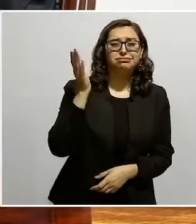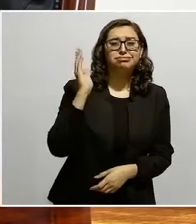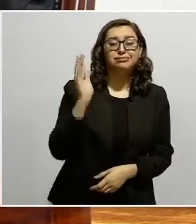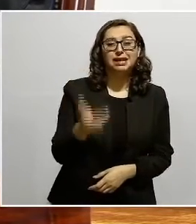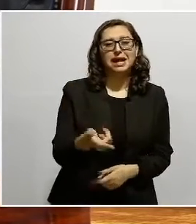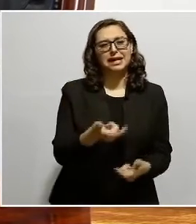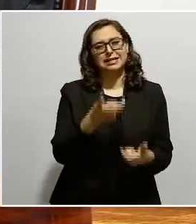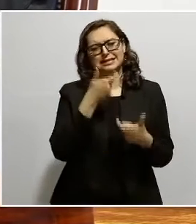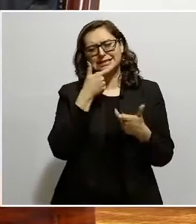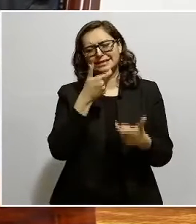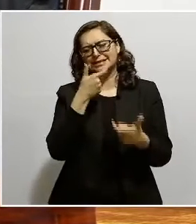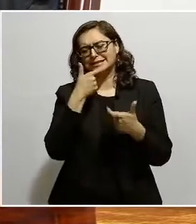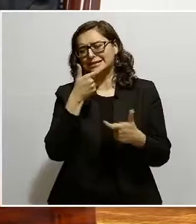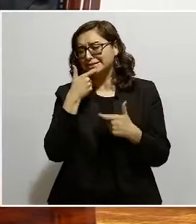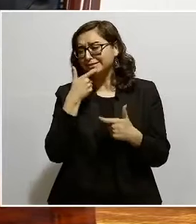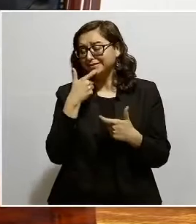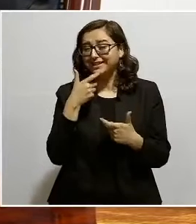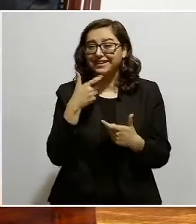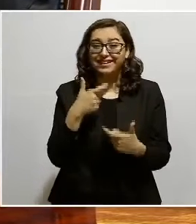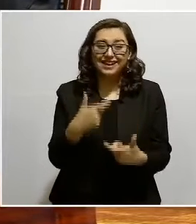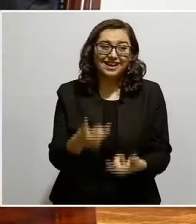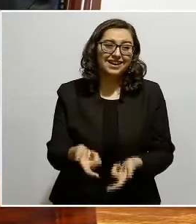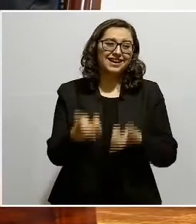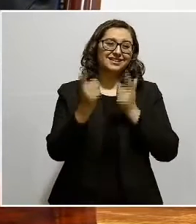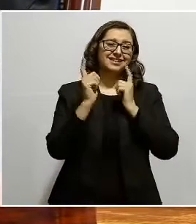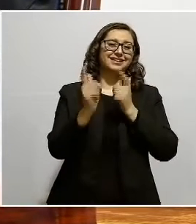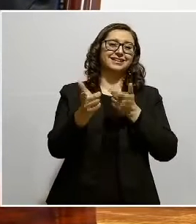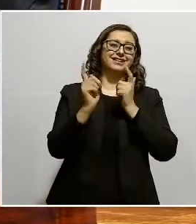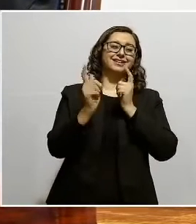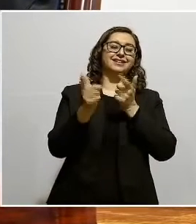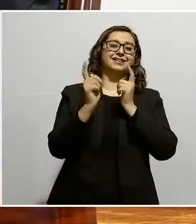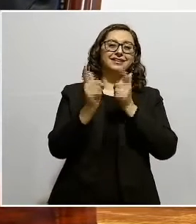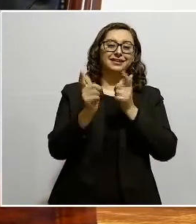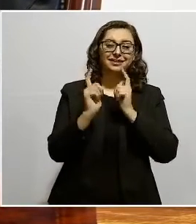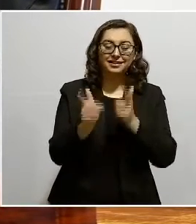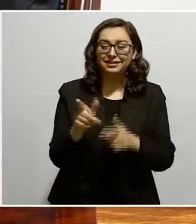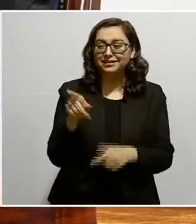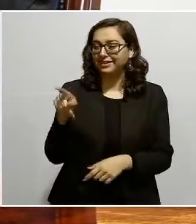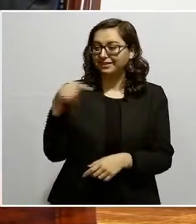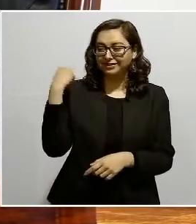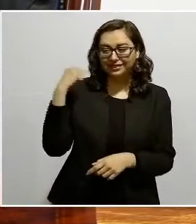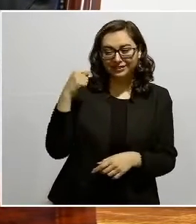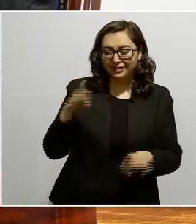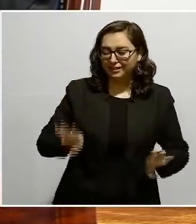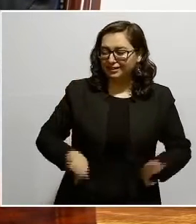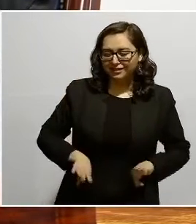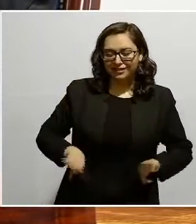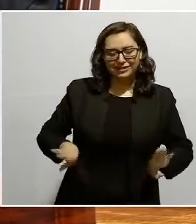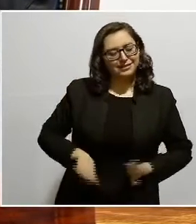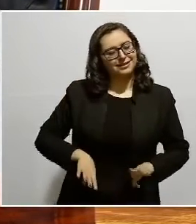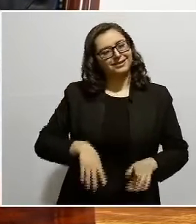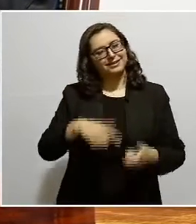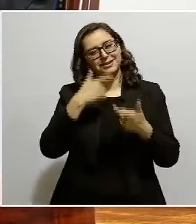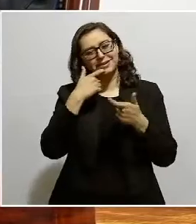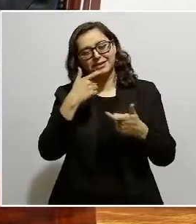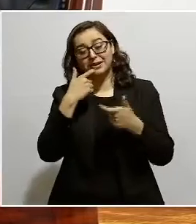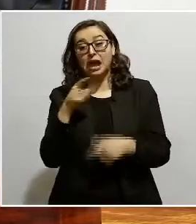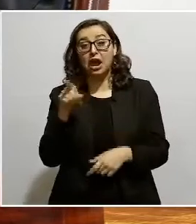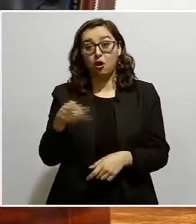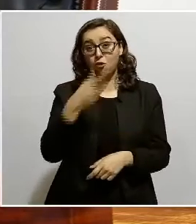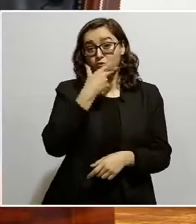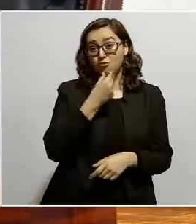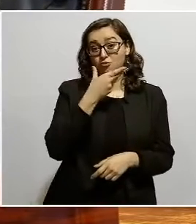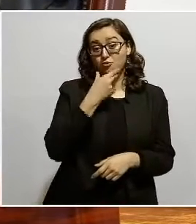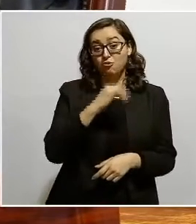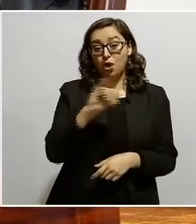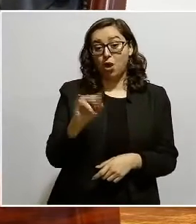carcajadas del maestro por las ocurrencias y la picardía tabasqueña de Julio César, quien manejaba su auto y llevaba